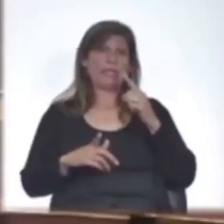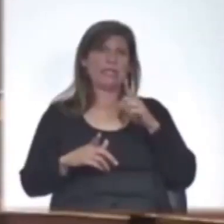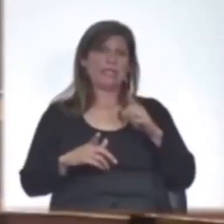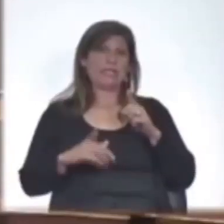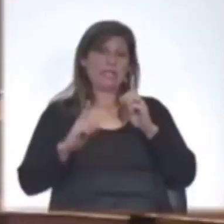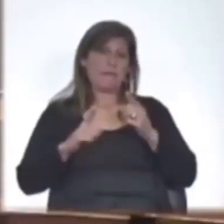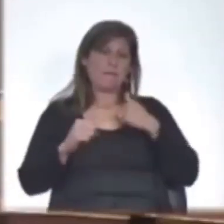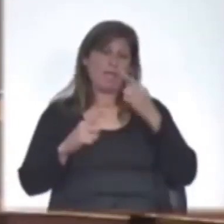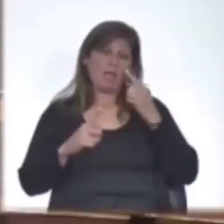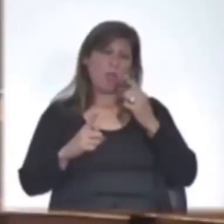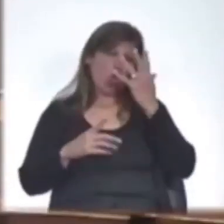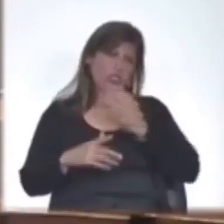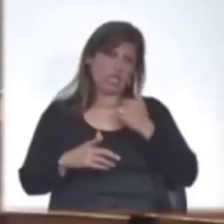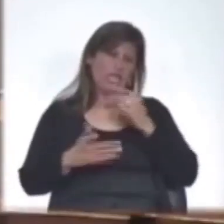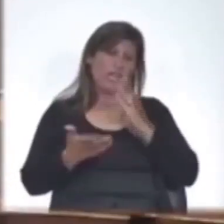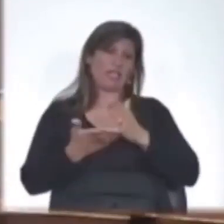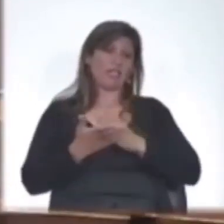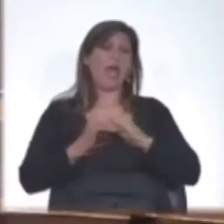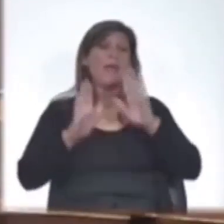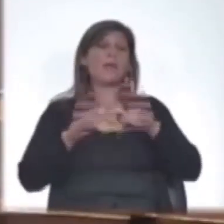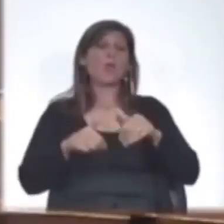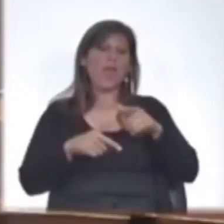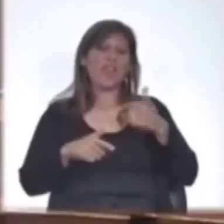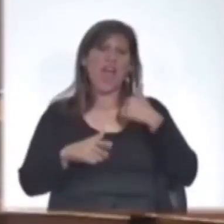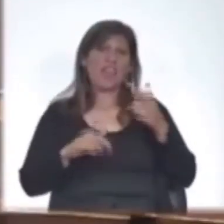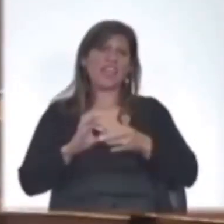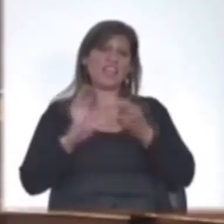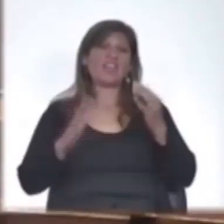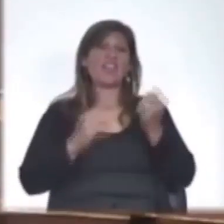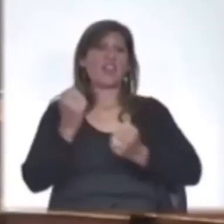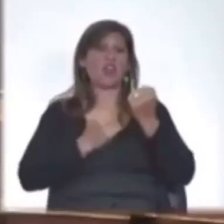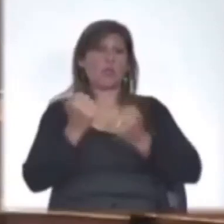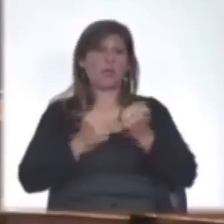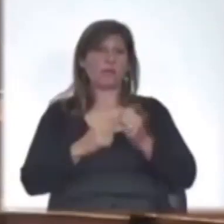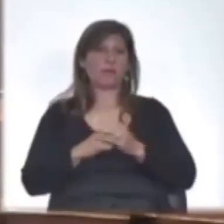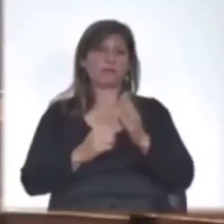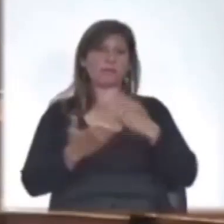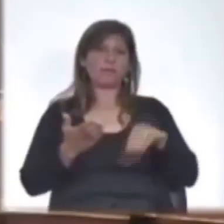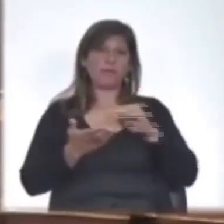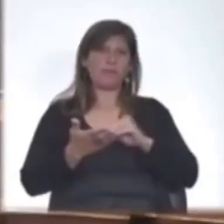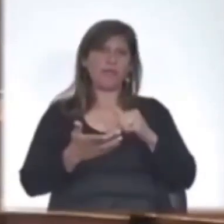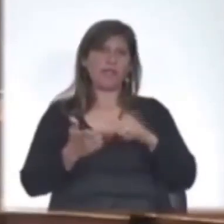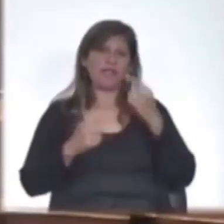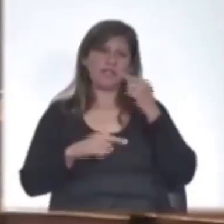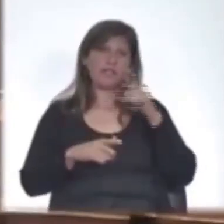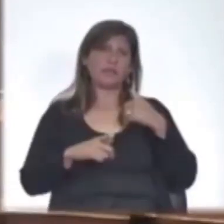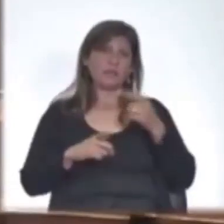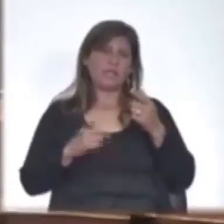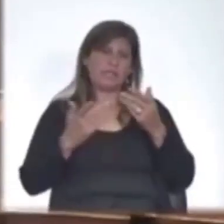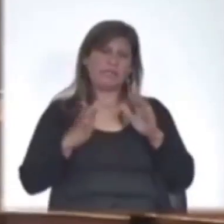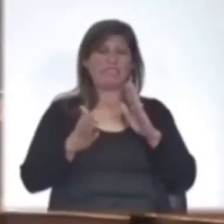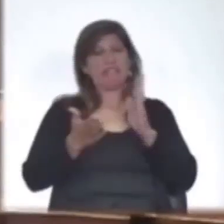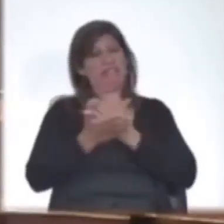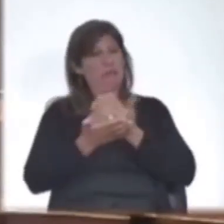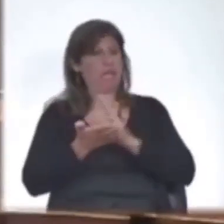las situaciones más difíciles, ¿no? No contó con los votos del Frente Amplio. ¿Cómo se dio ese intercambio, la discusión, en definitiva,